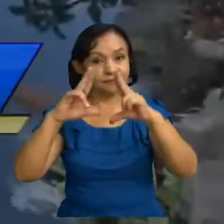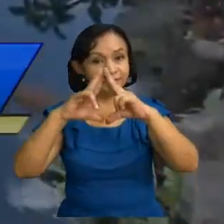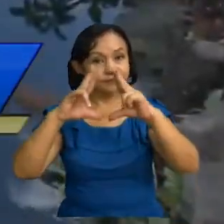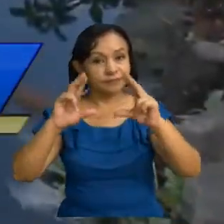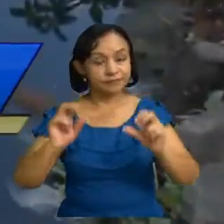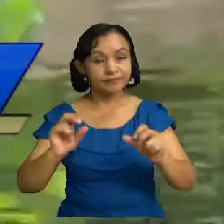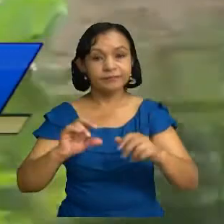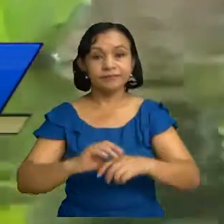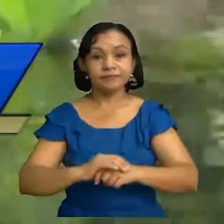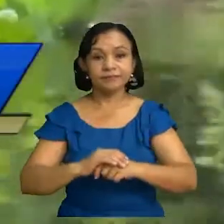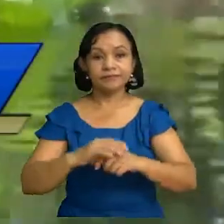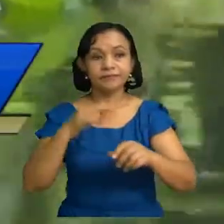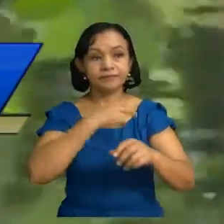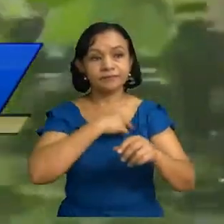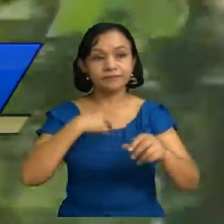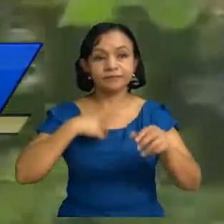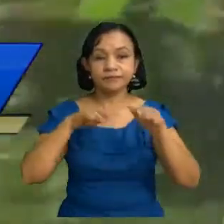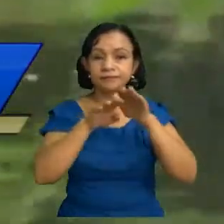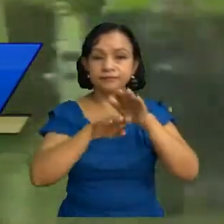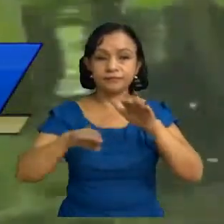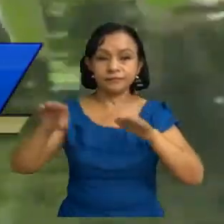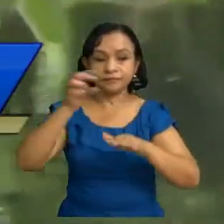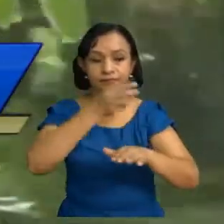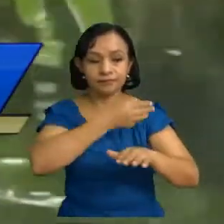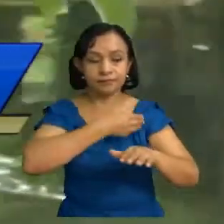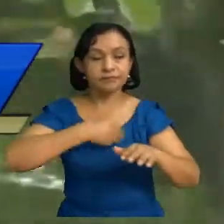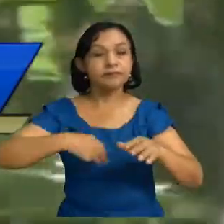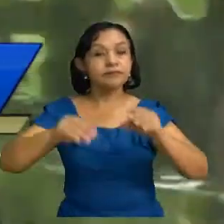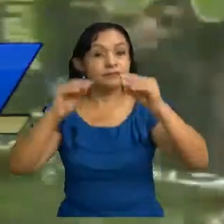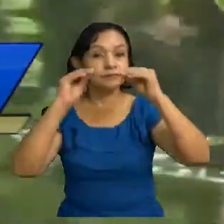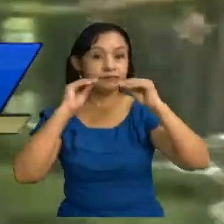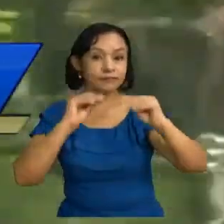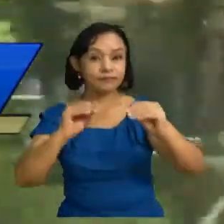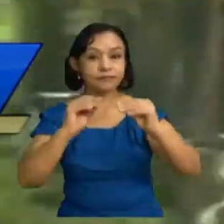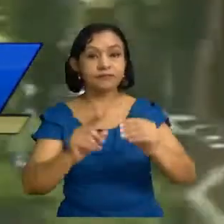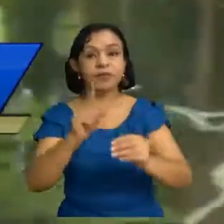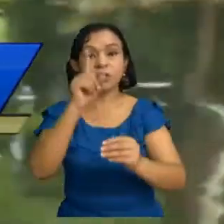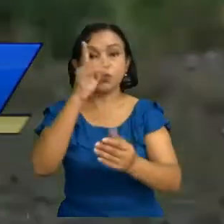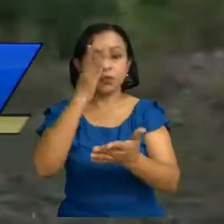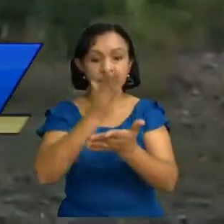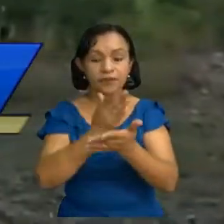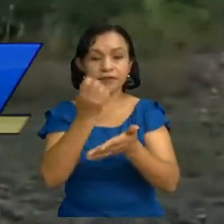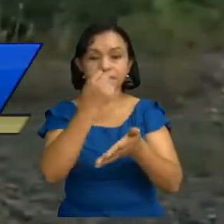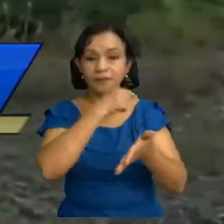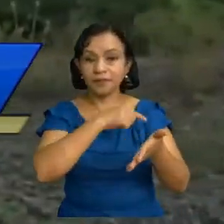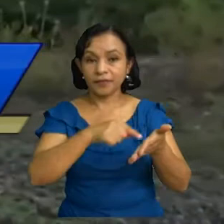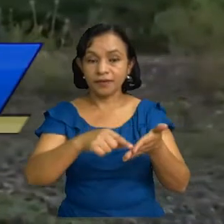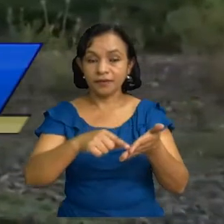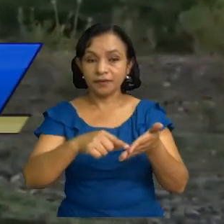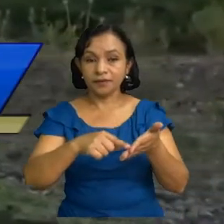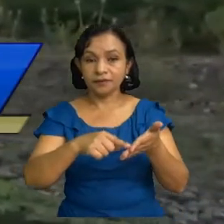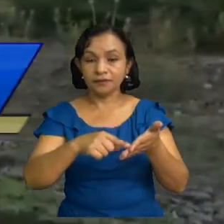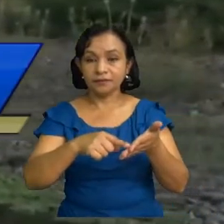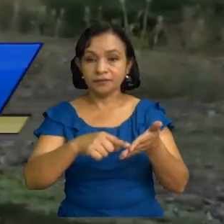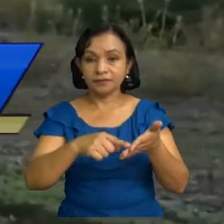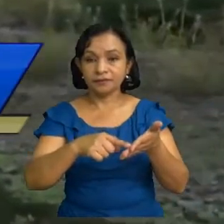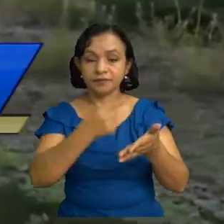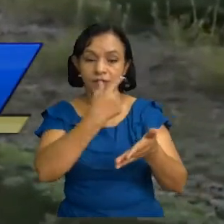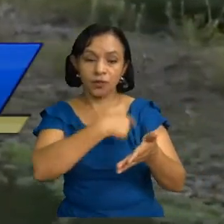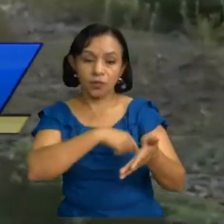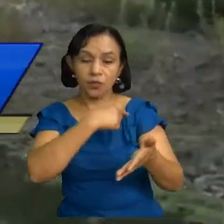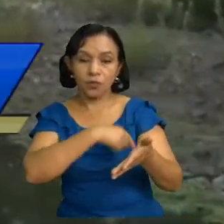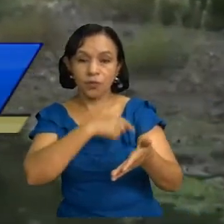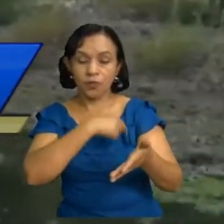también hemos ampliado con mi net una vez a la semana que llega en nuestras escuelas nuestros